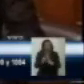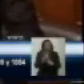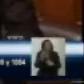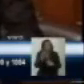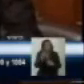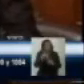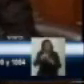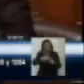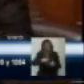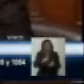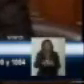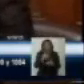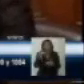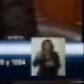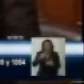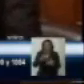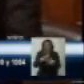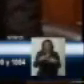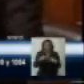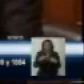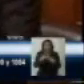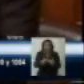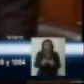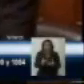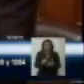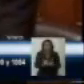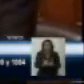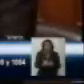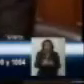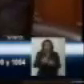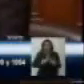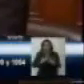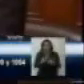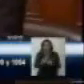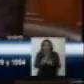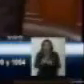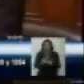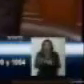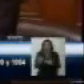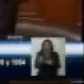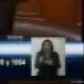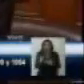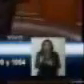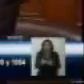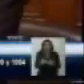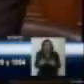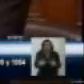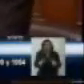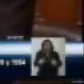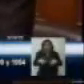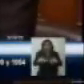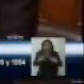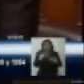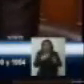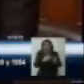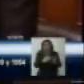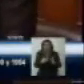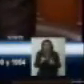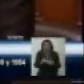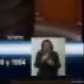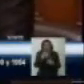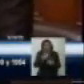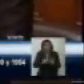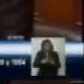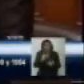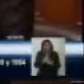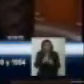agrario, y el segundo, que aprueba la ley forestal y de fauna silvestre. Cualquiera podría decir que la derogatoria obedece a